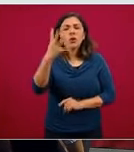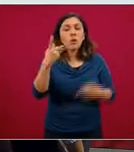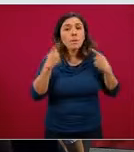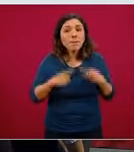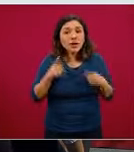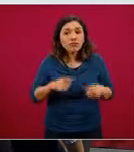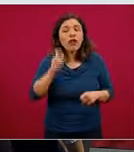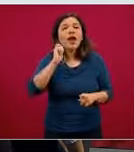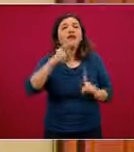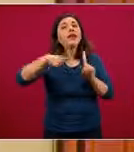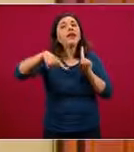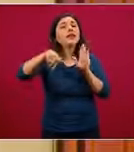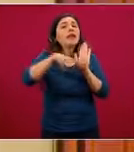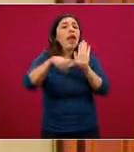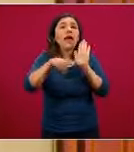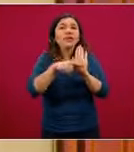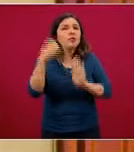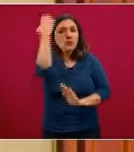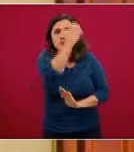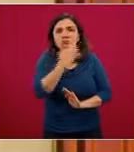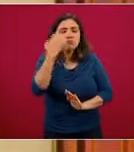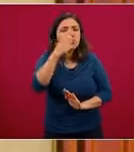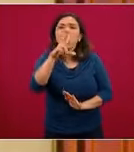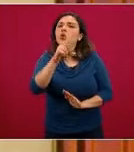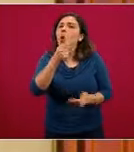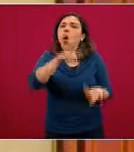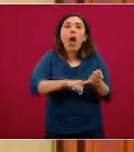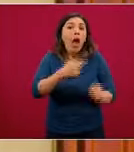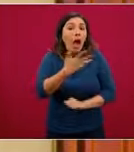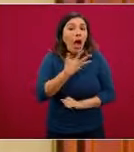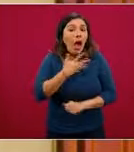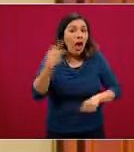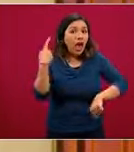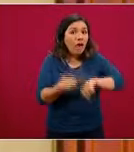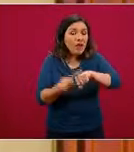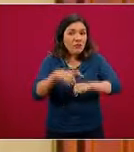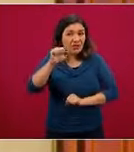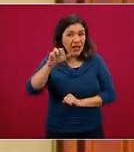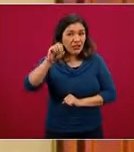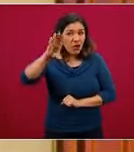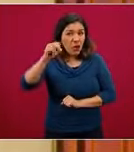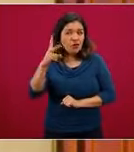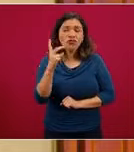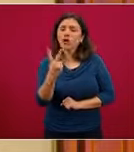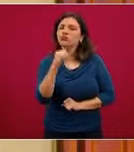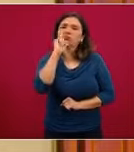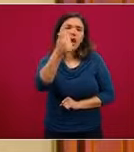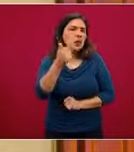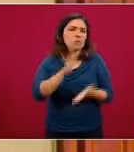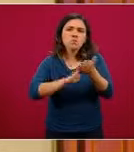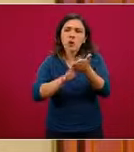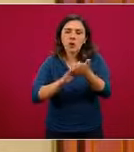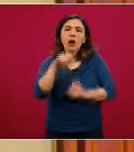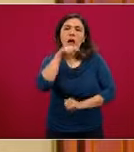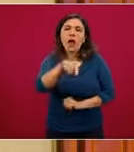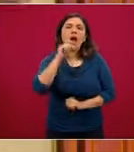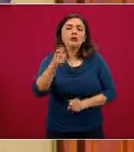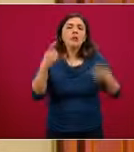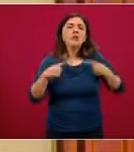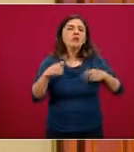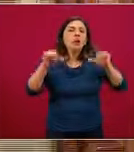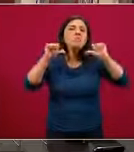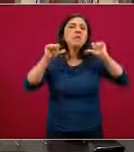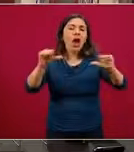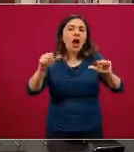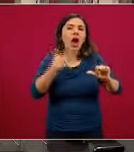851.864 dieron negativa a la prueba, es decir, no se encontró la presencia de virus SARS-CoV-2 en sus vías respiratorias, por lo tanto son las